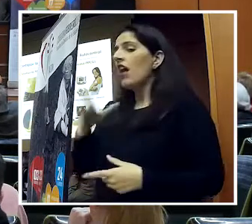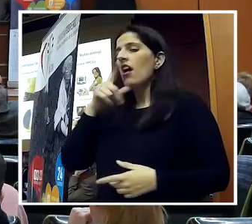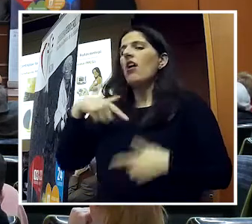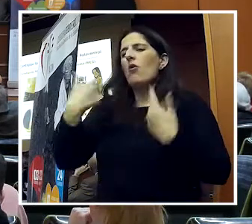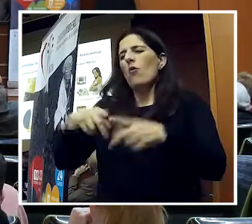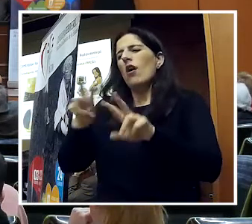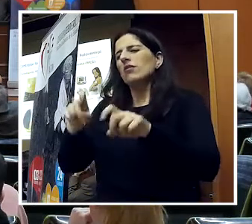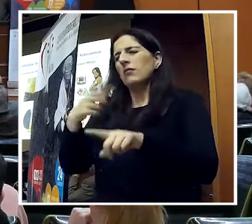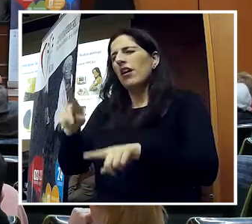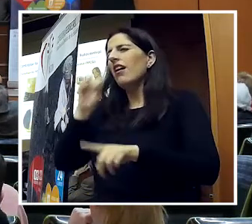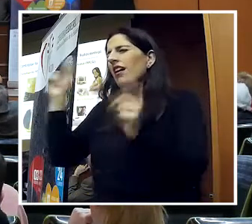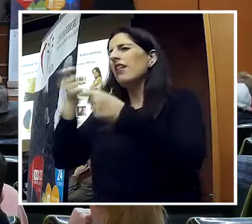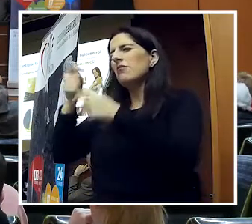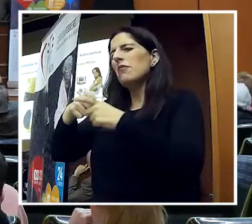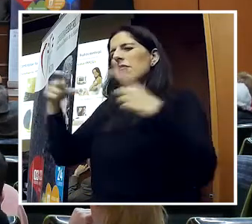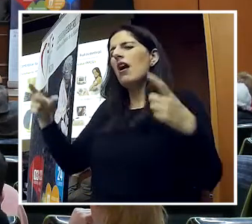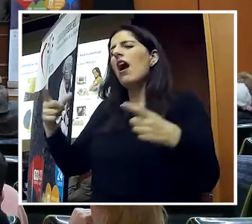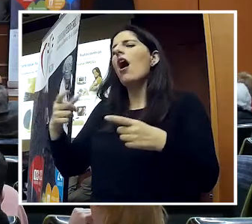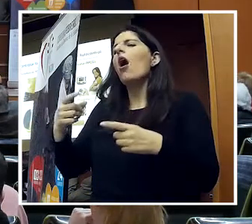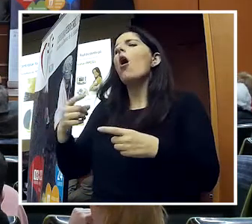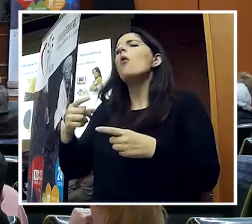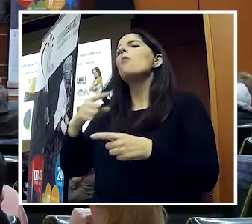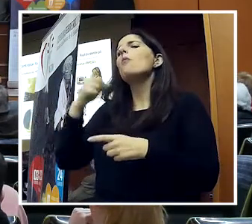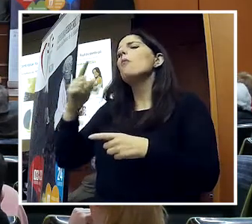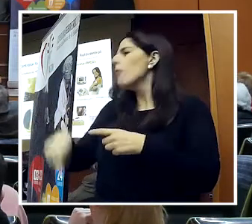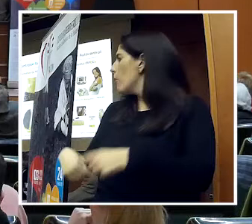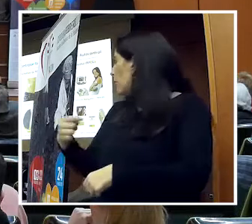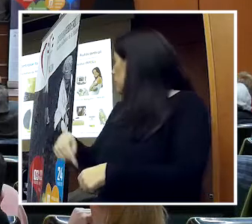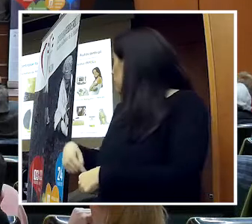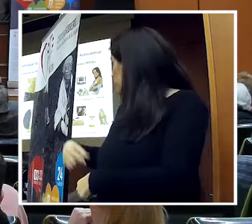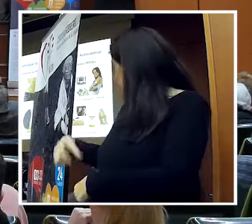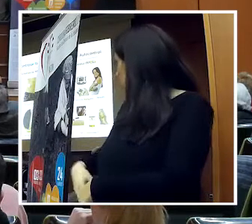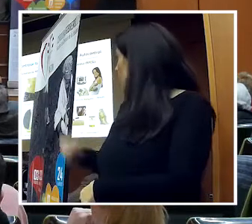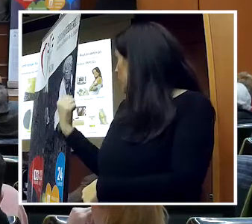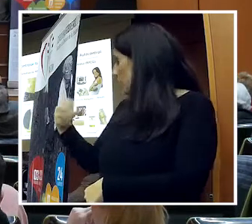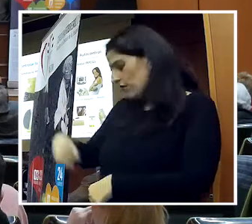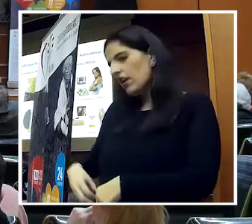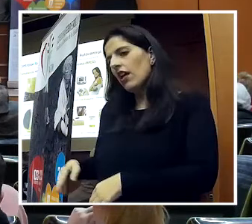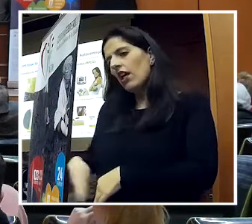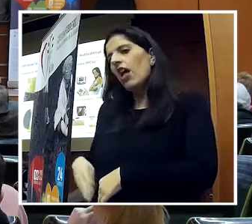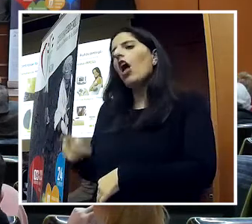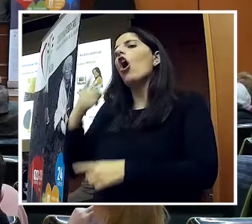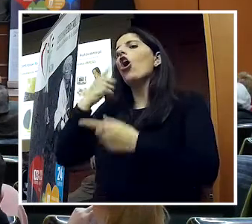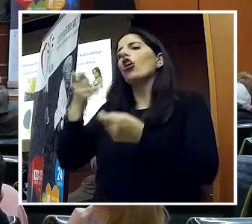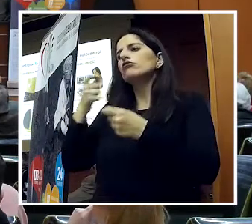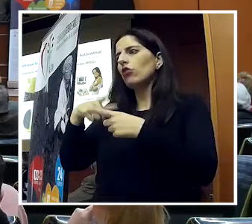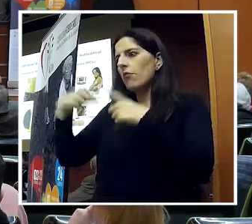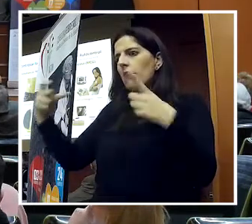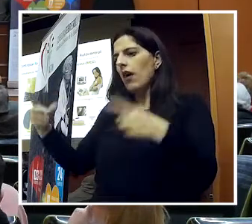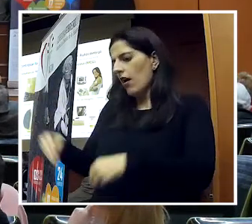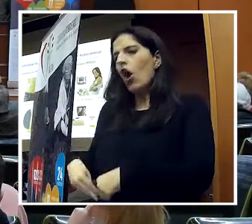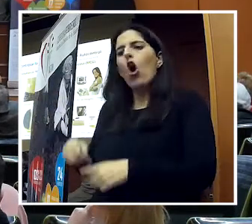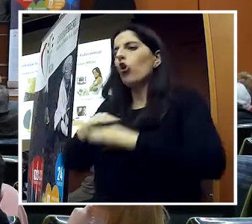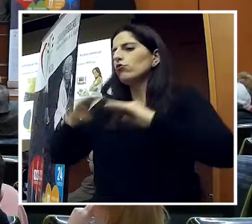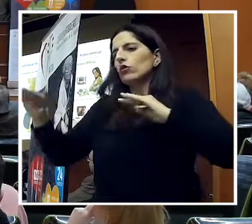de moda, y desde luego lo que va a desbancar a lo anterior, que es la monitorización continua de glucosa, que ya está en el mercado y que ya